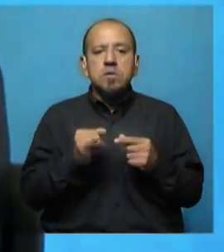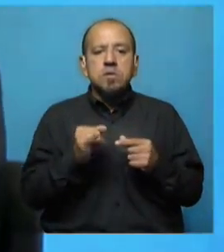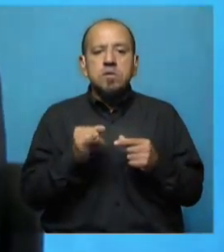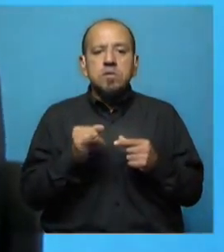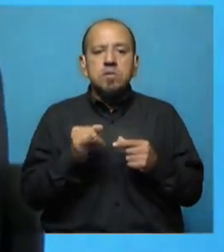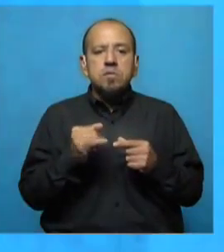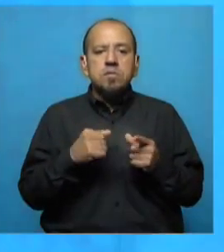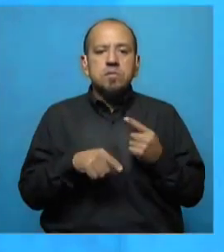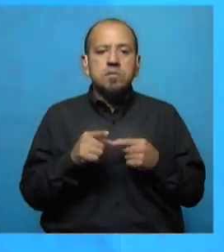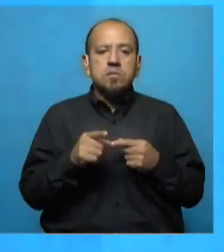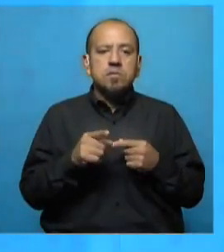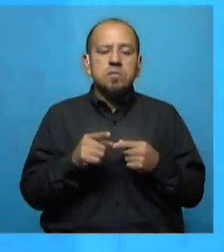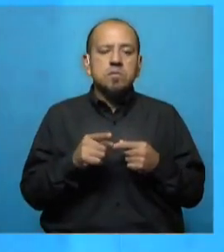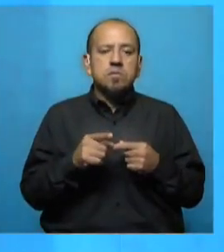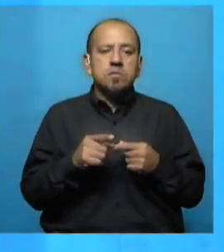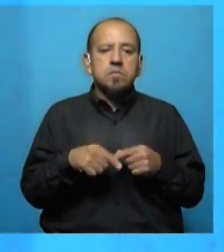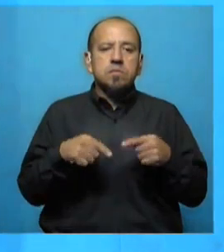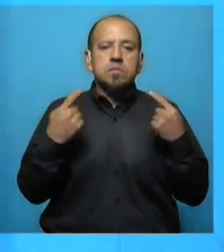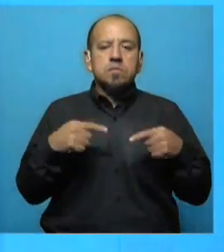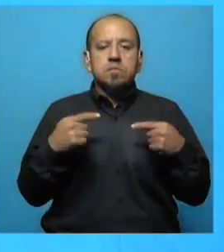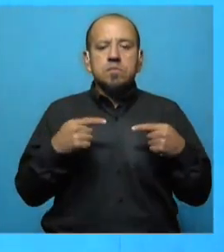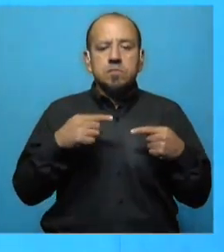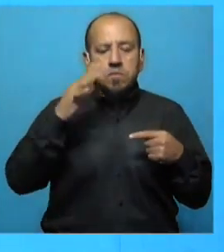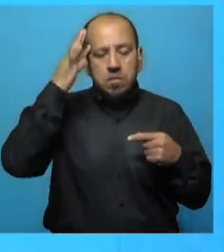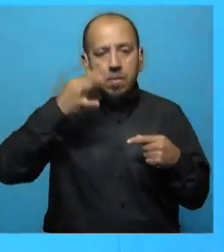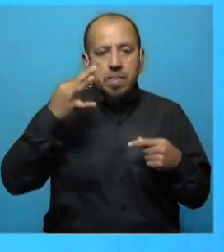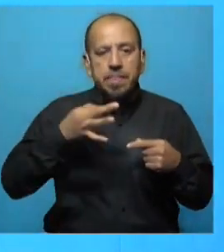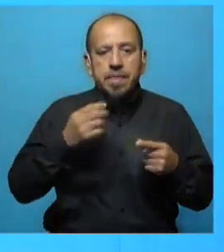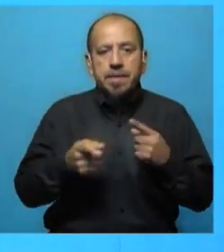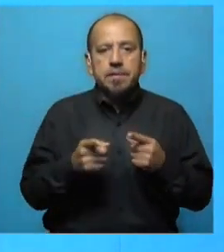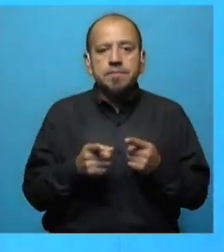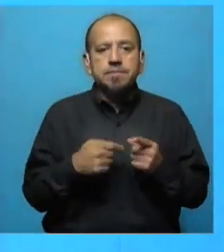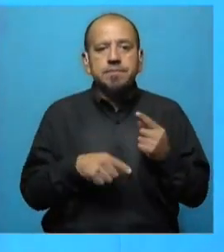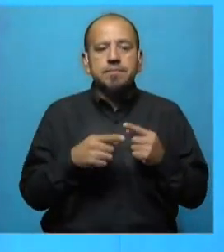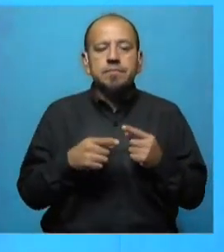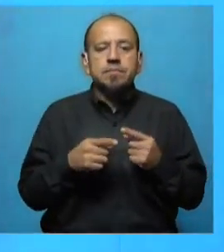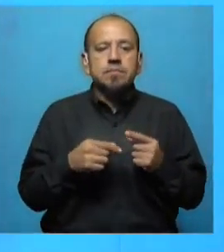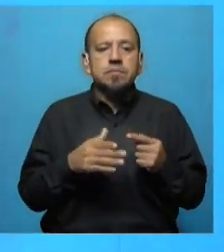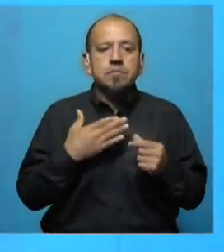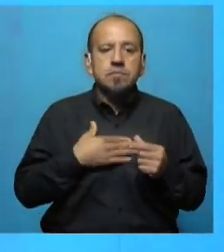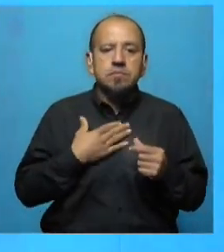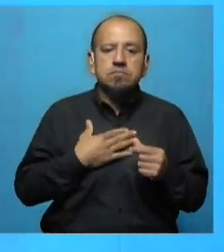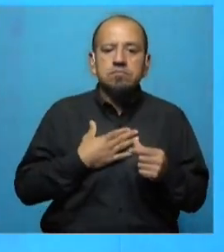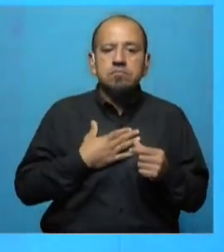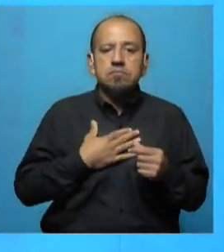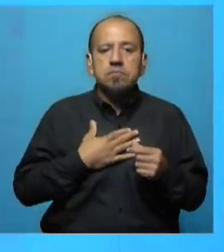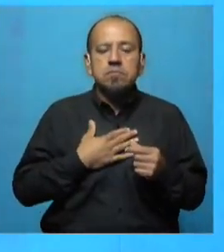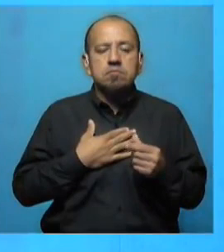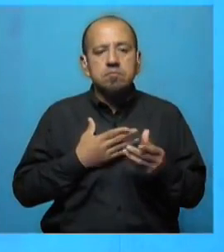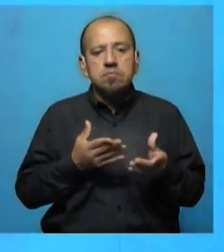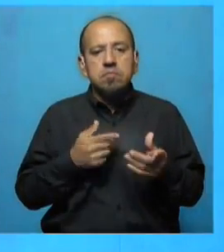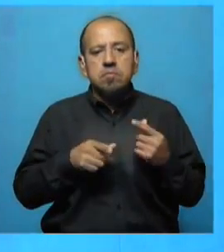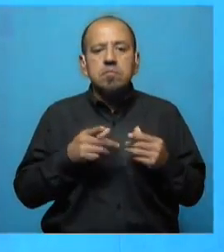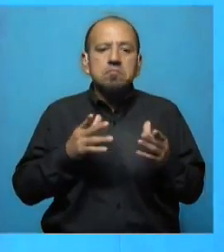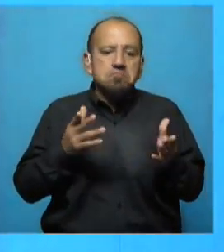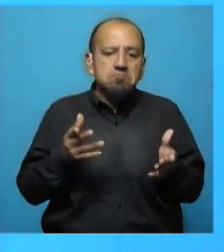debates en realidad el límite el límite es buen gusto no hay mucho yo que sé Este creo